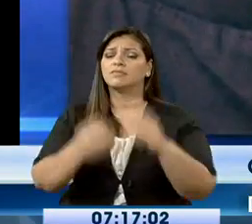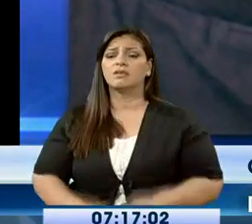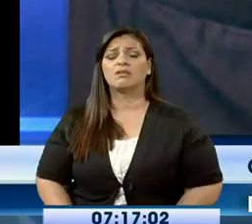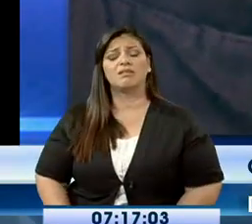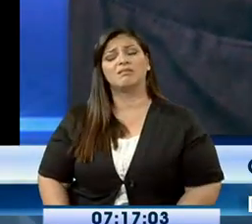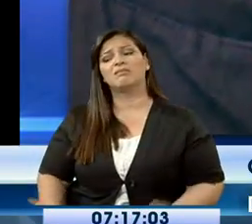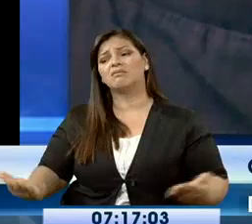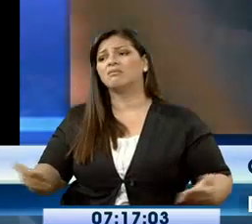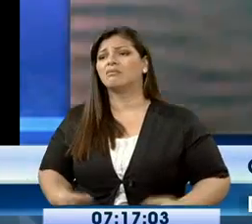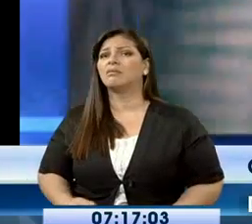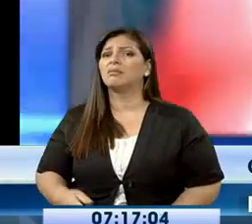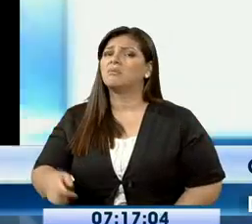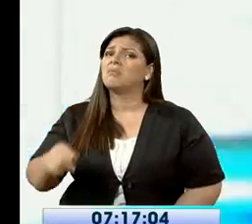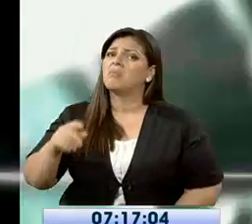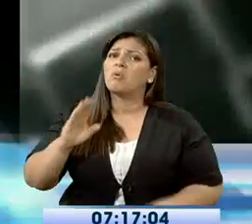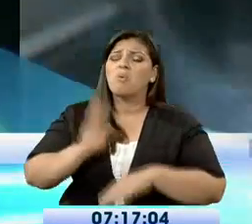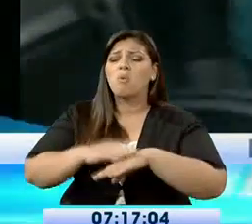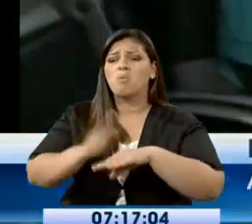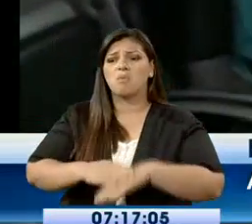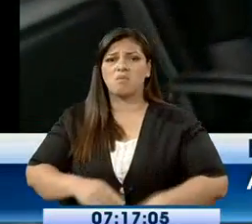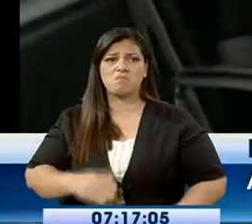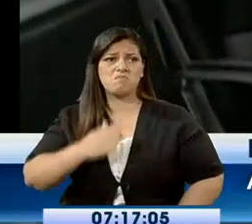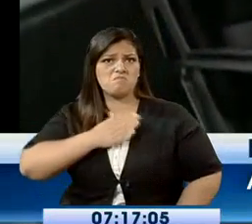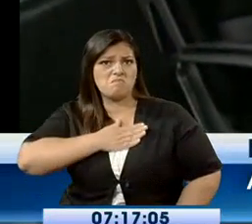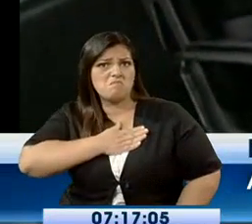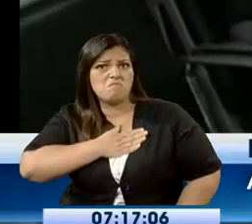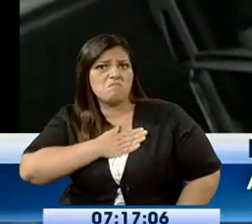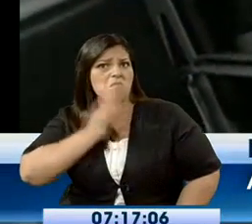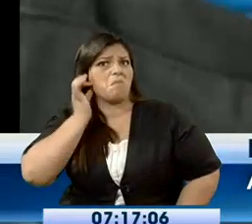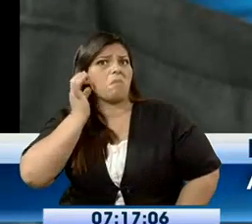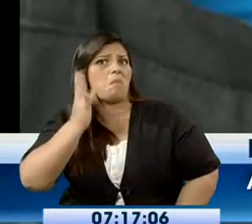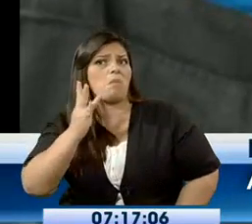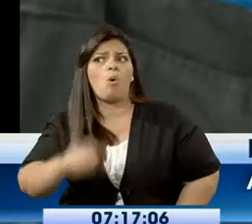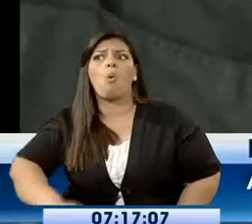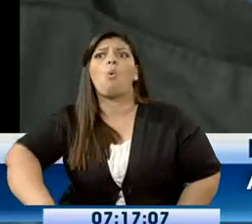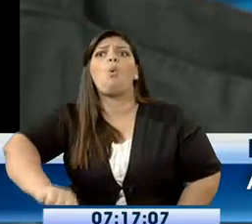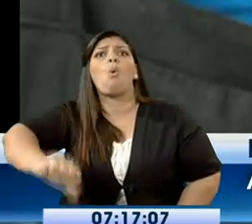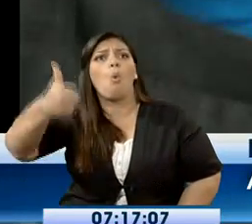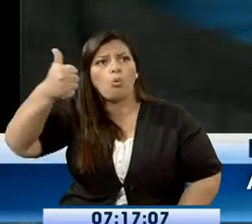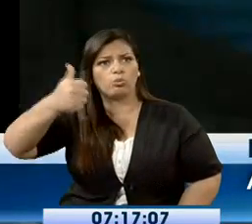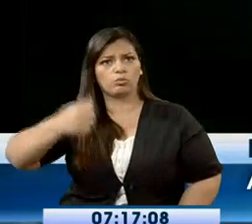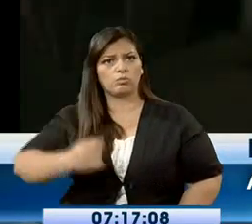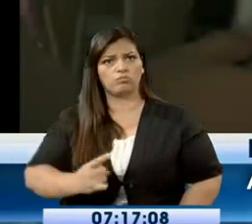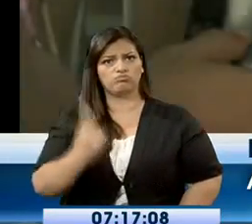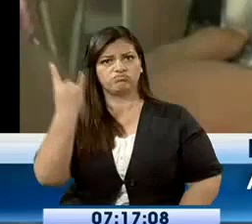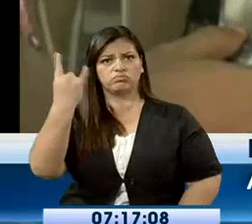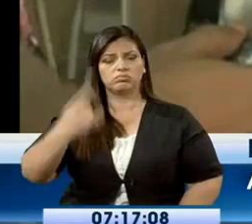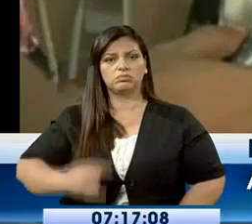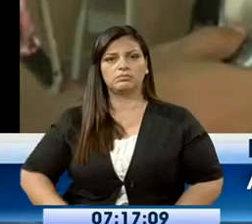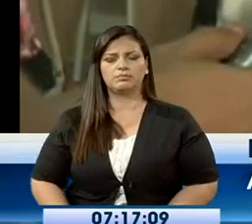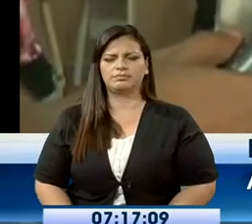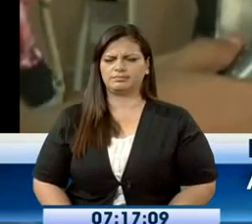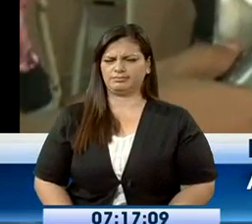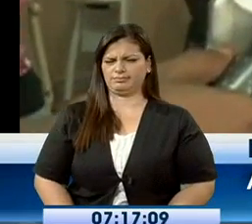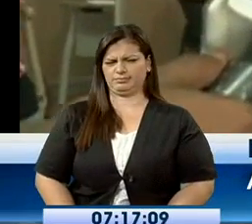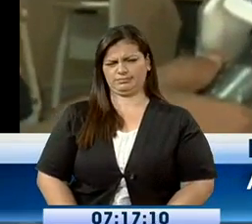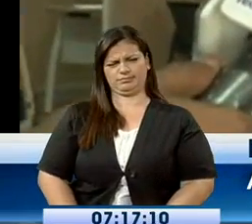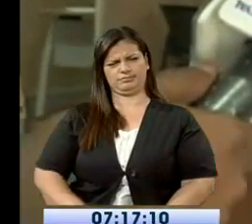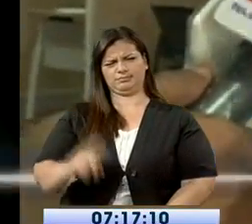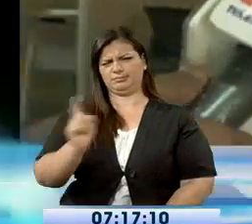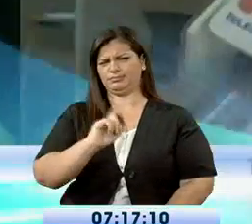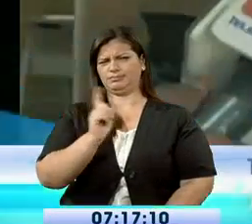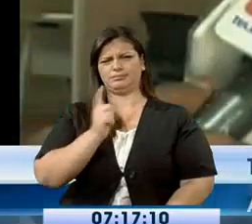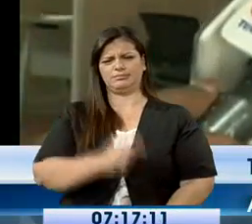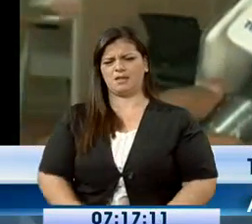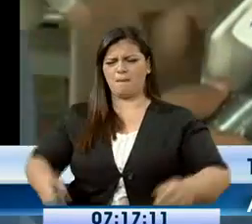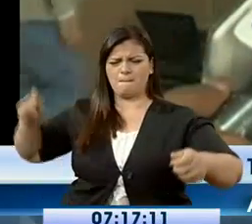está saliendo con otro chico. La denuncia fue puesta por la abuela de la menor. no tiene por qué pegarle, porque él no ha visto las